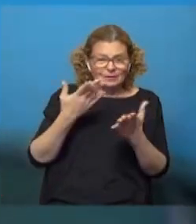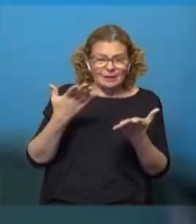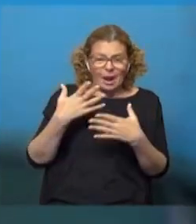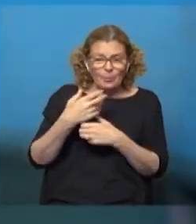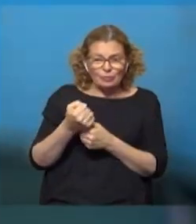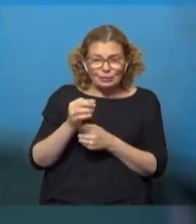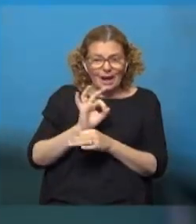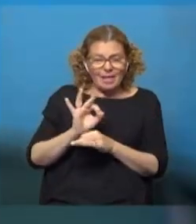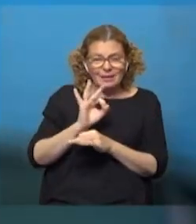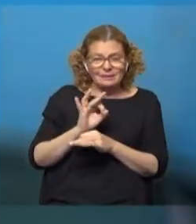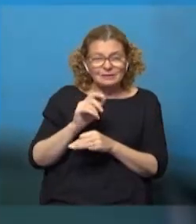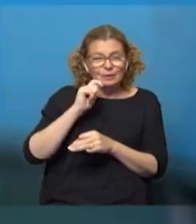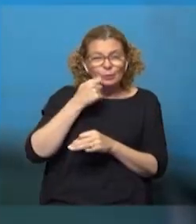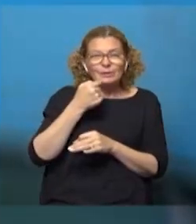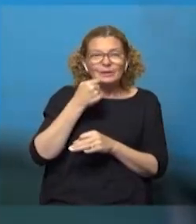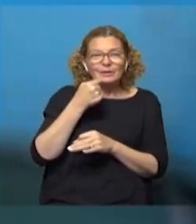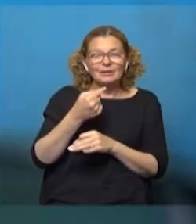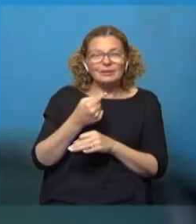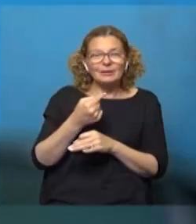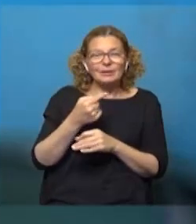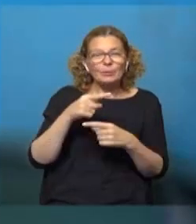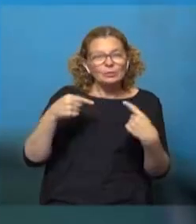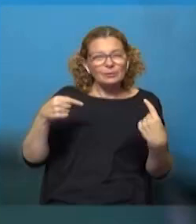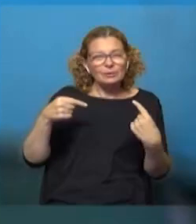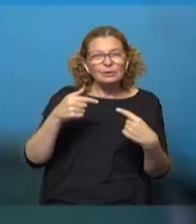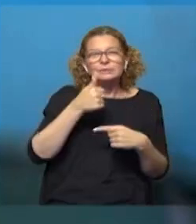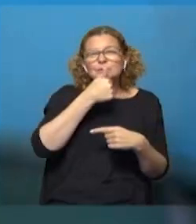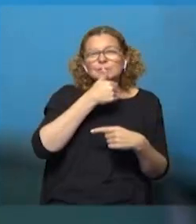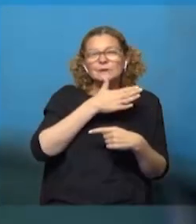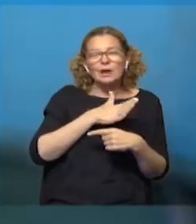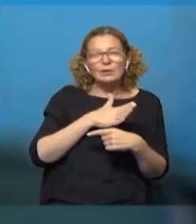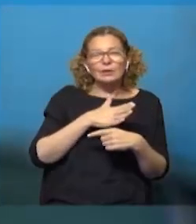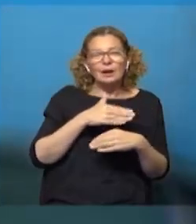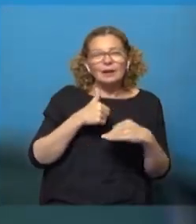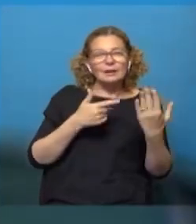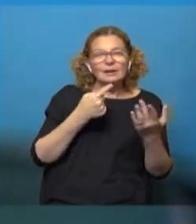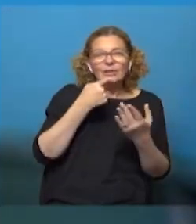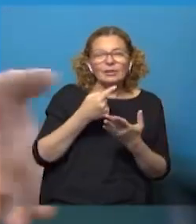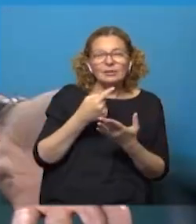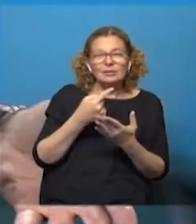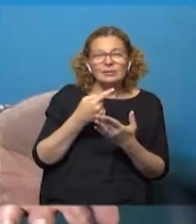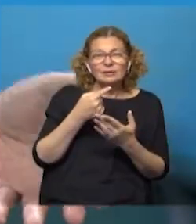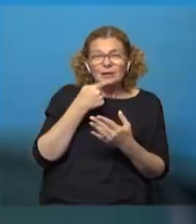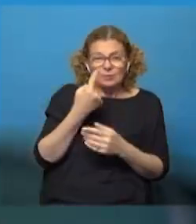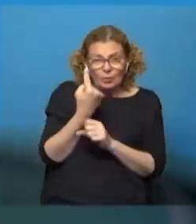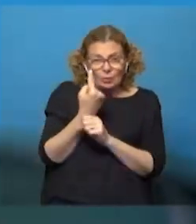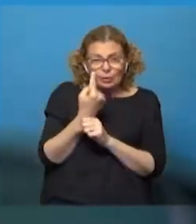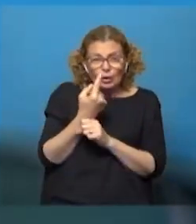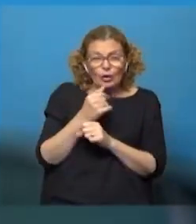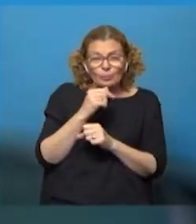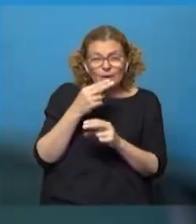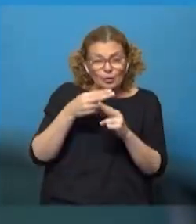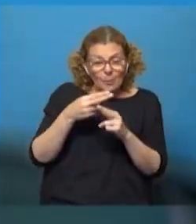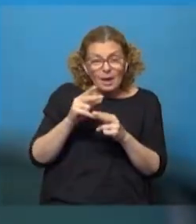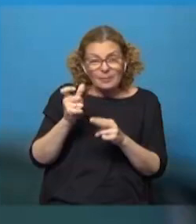Ahora les gusta decir lo he visto varias veces los historiadores flechados a la izquierda dicen tal cosa Bueno si tame uno fulano